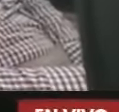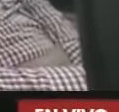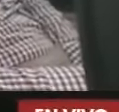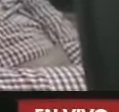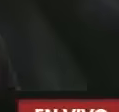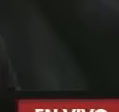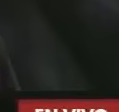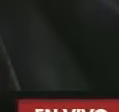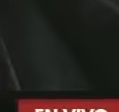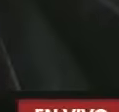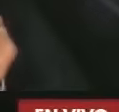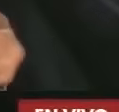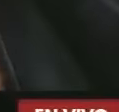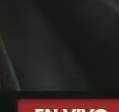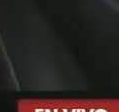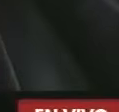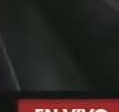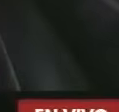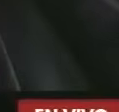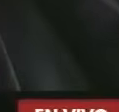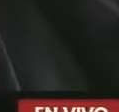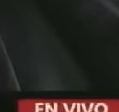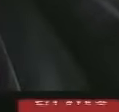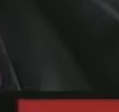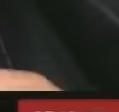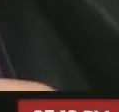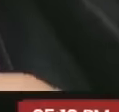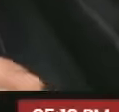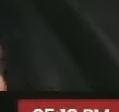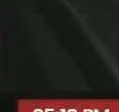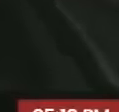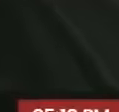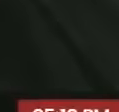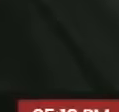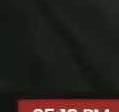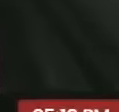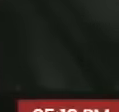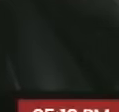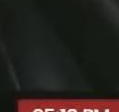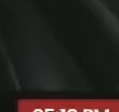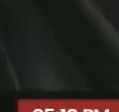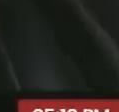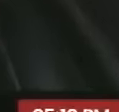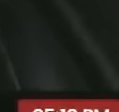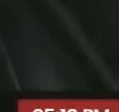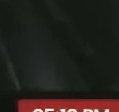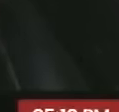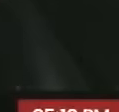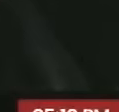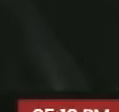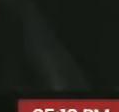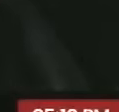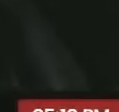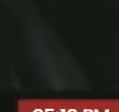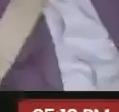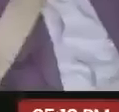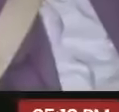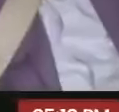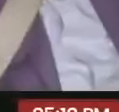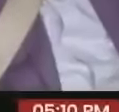de ir a acercarnos, a atender al que está más lejos, que es el que más necesita,